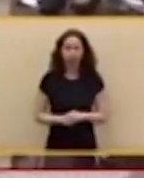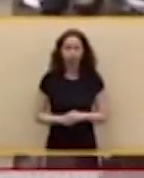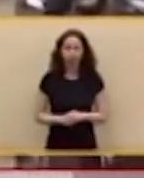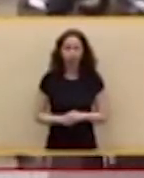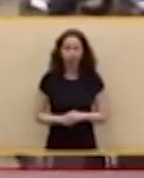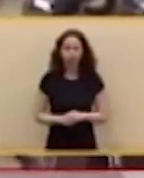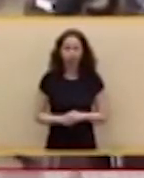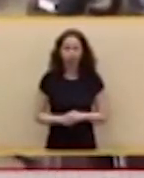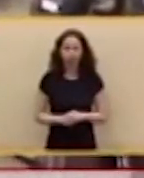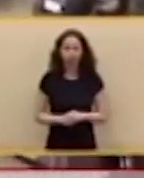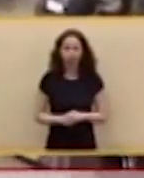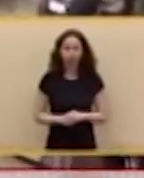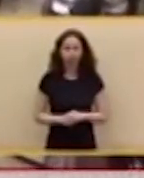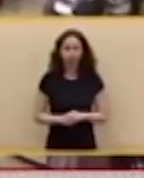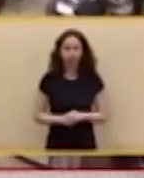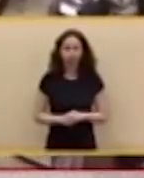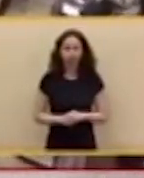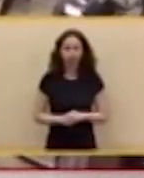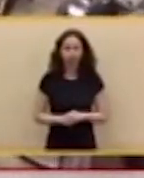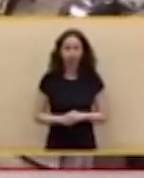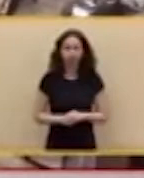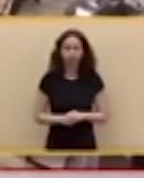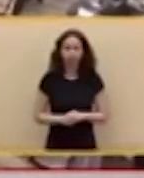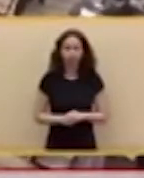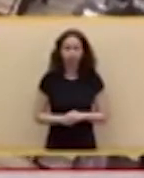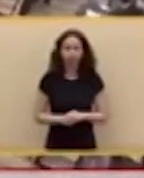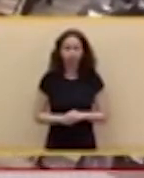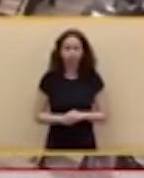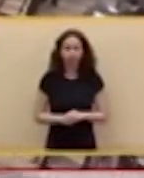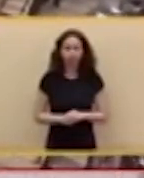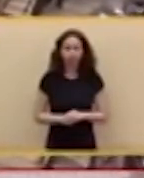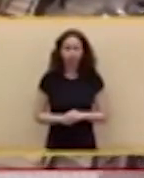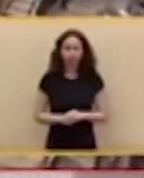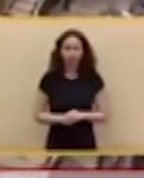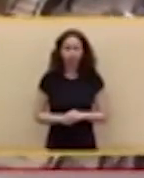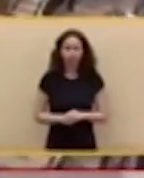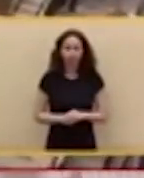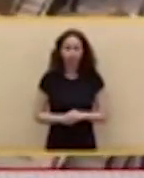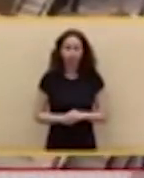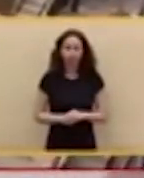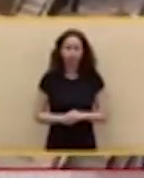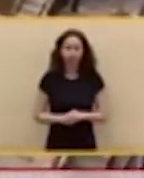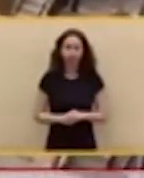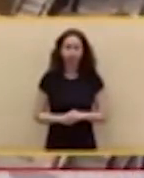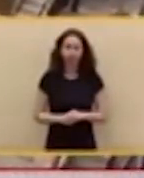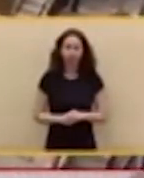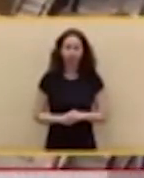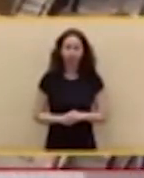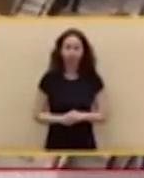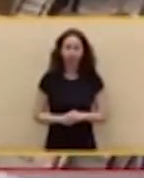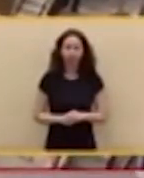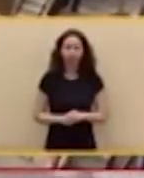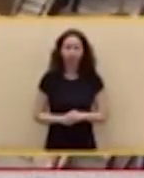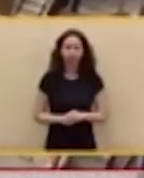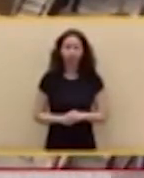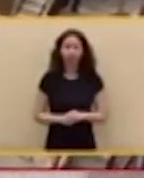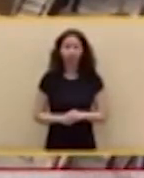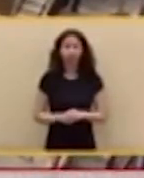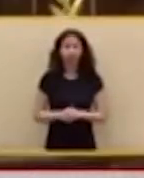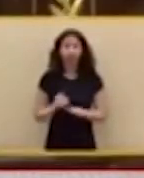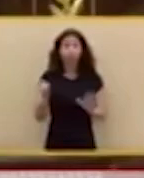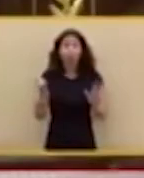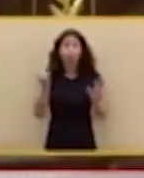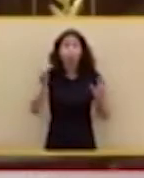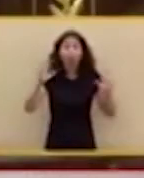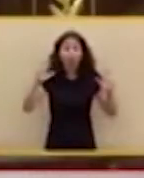ya llegó una persona Que Tere Seguramente Híjole, tengo mucho que decir Cuando me dejes Sí, pero nomás que es mi sección Sí Entonces no es la